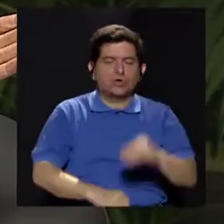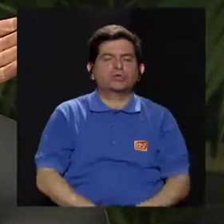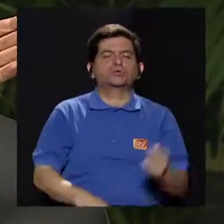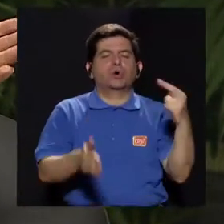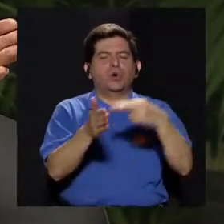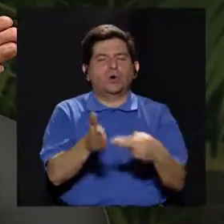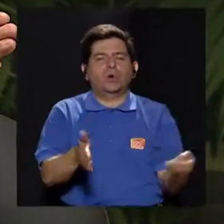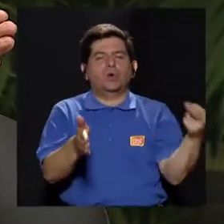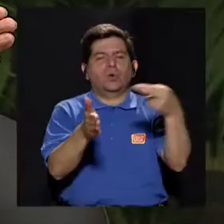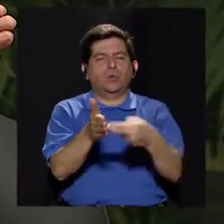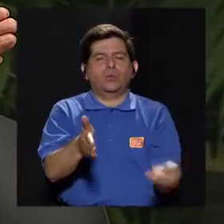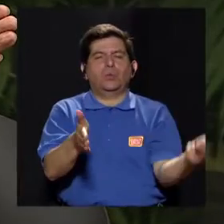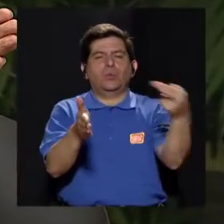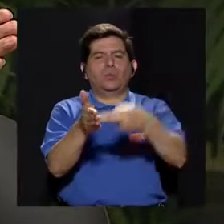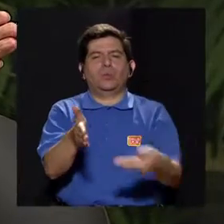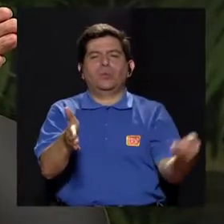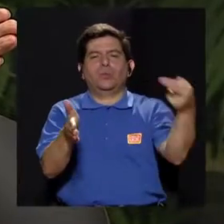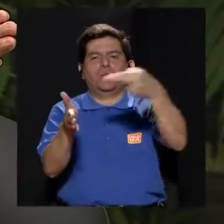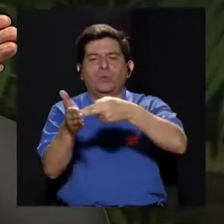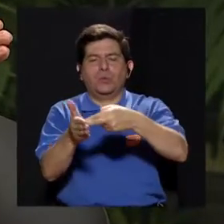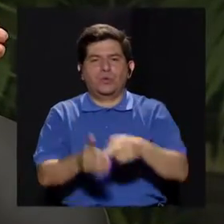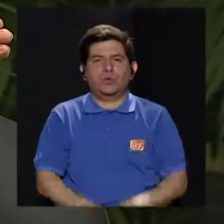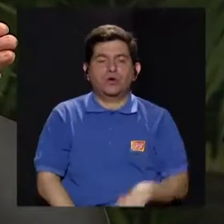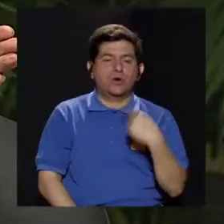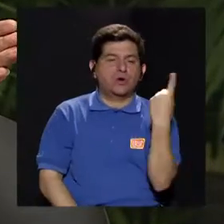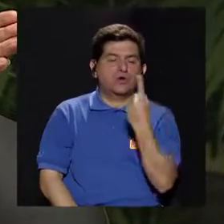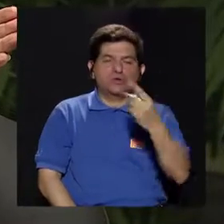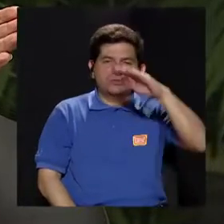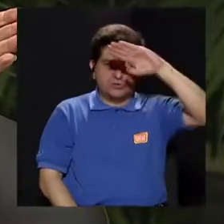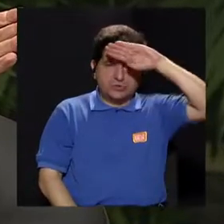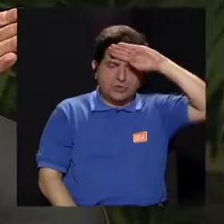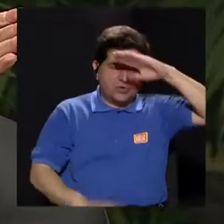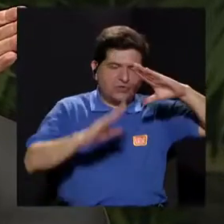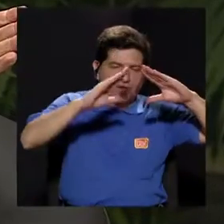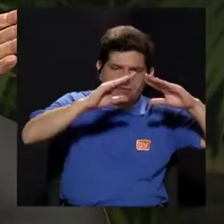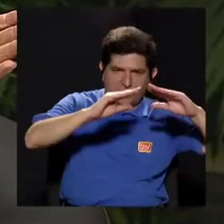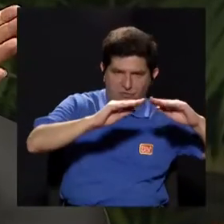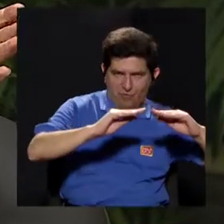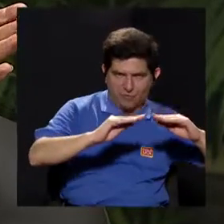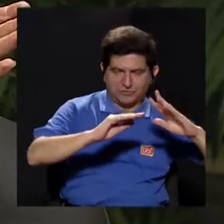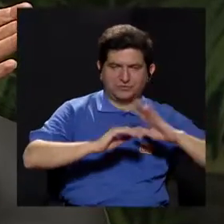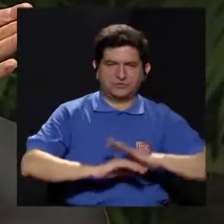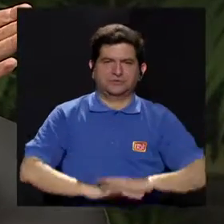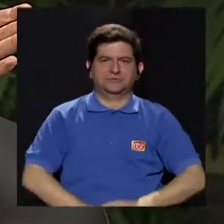o recurrente en el tiempo, que solo hace fiebre en la noche,